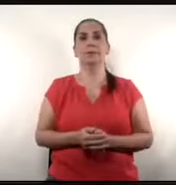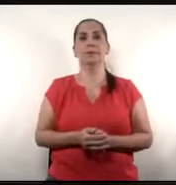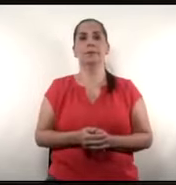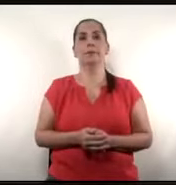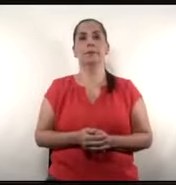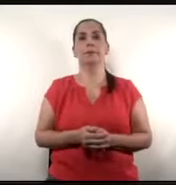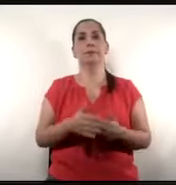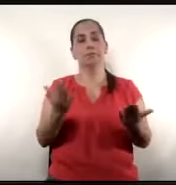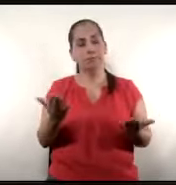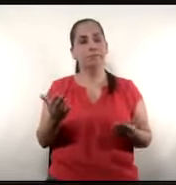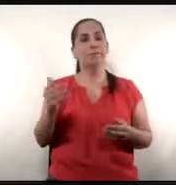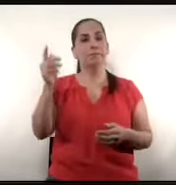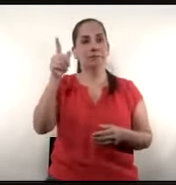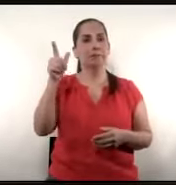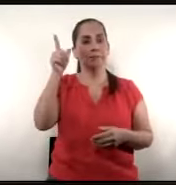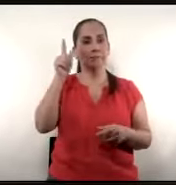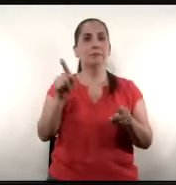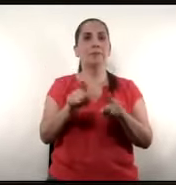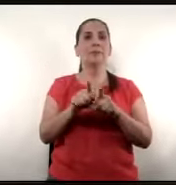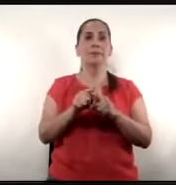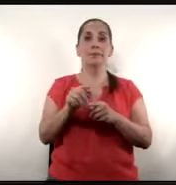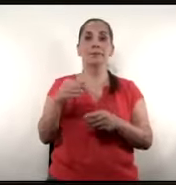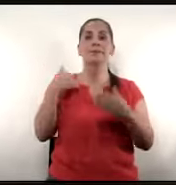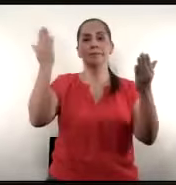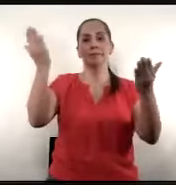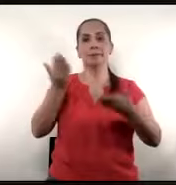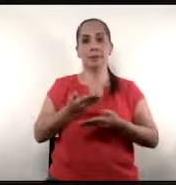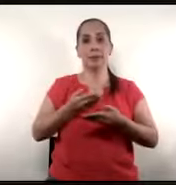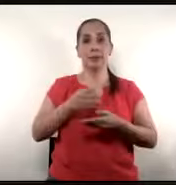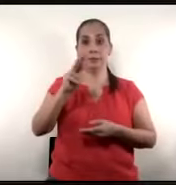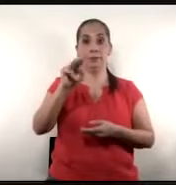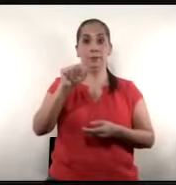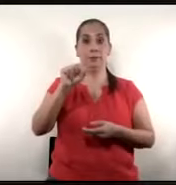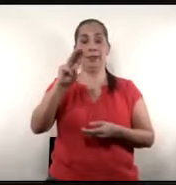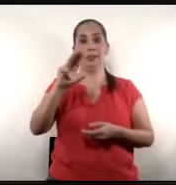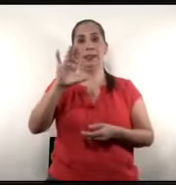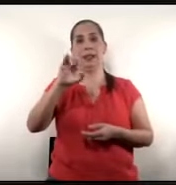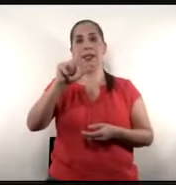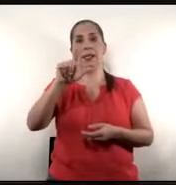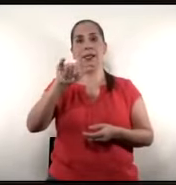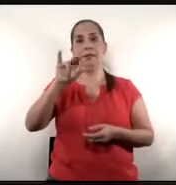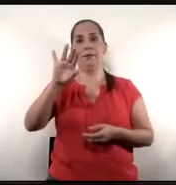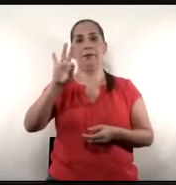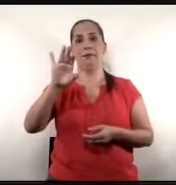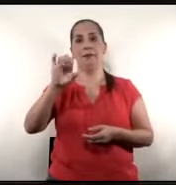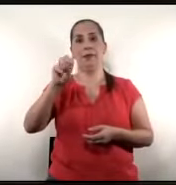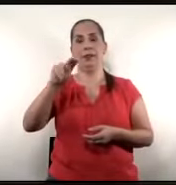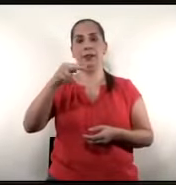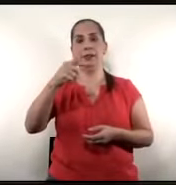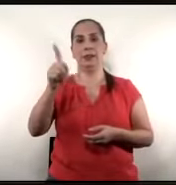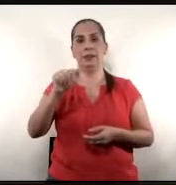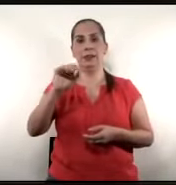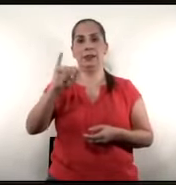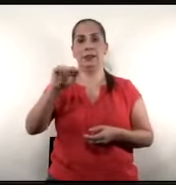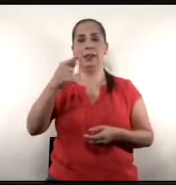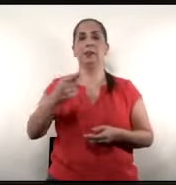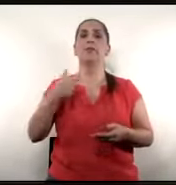supuesto le doy la bienvenida al máster Eli Feinstein, candidato presidencial del Partido